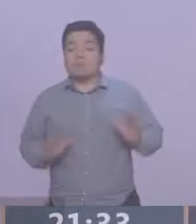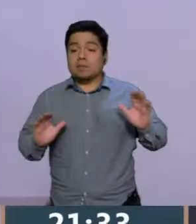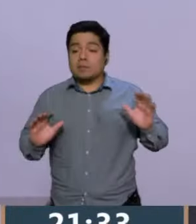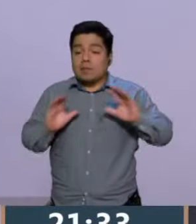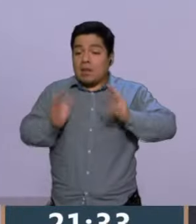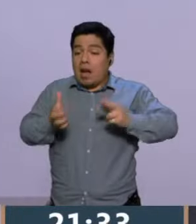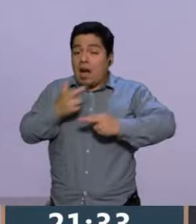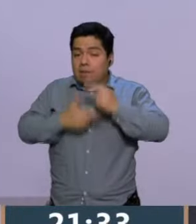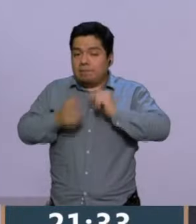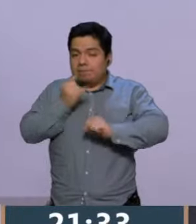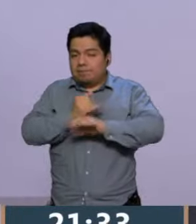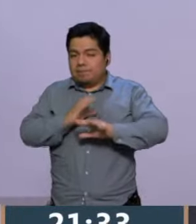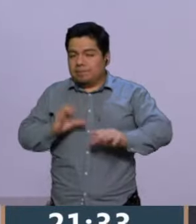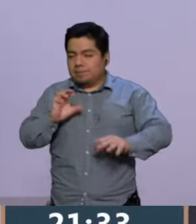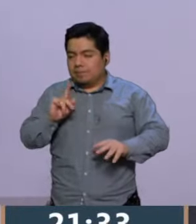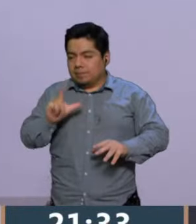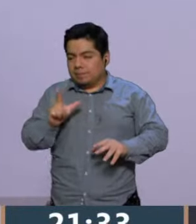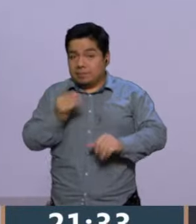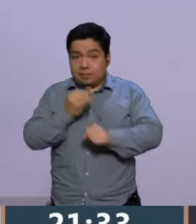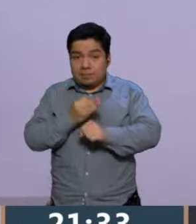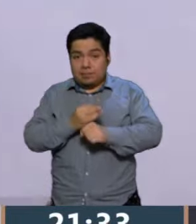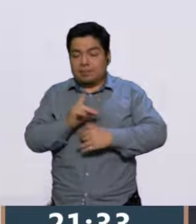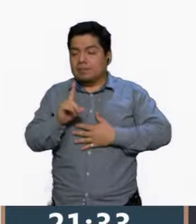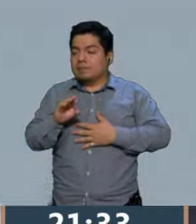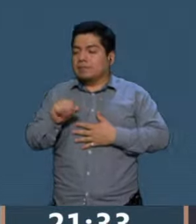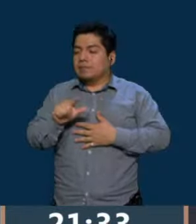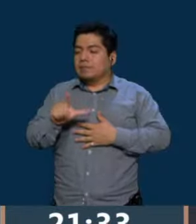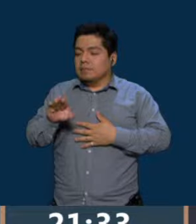Ya estamos de regreso en Informe Capital y esto es El Desdoble.